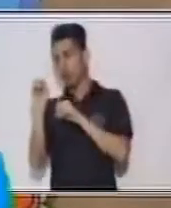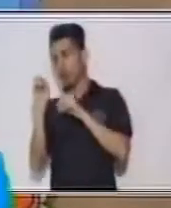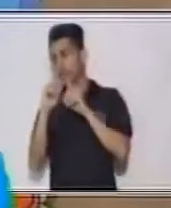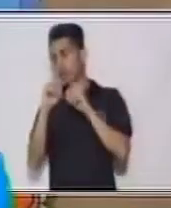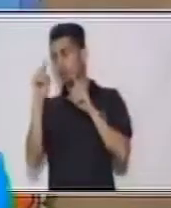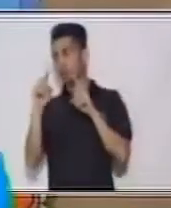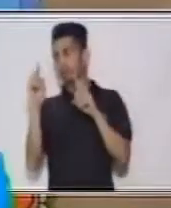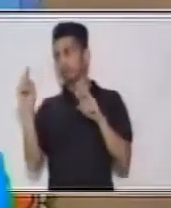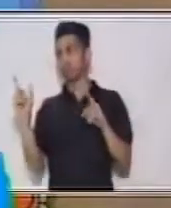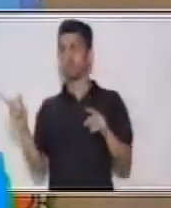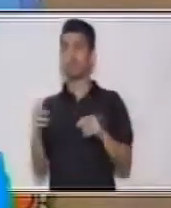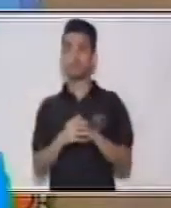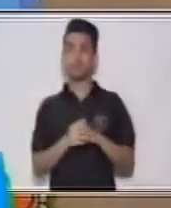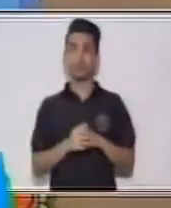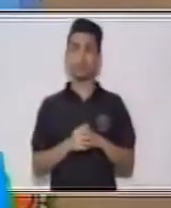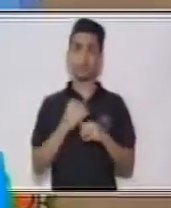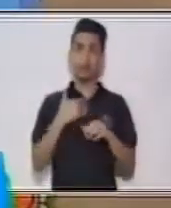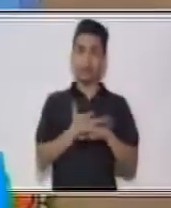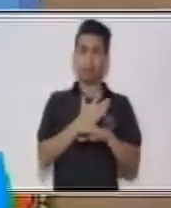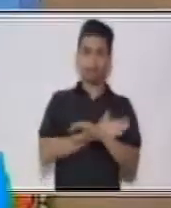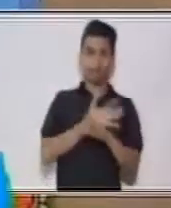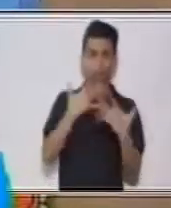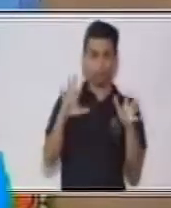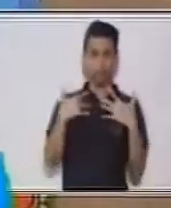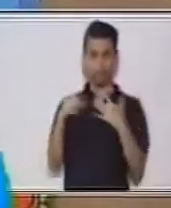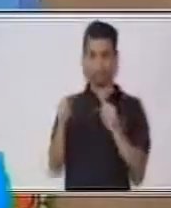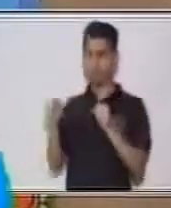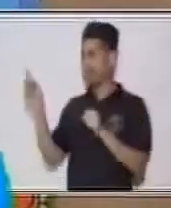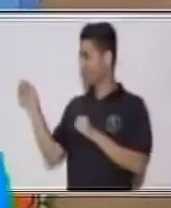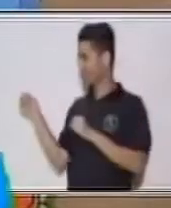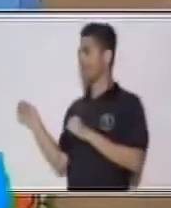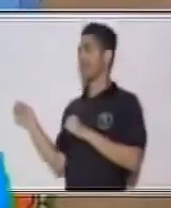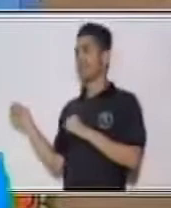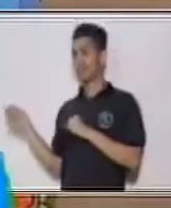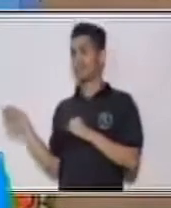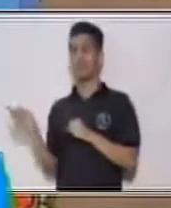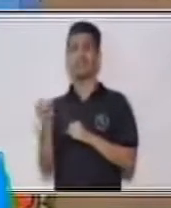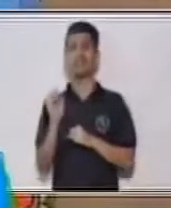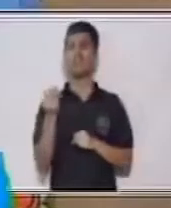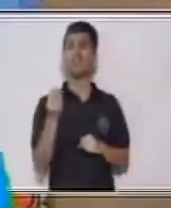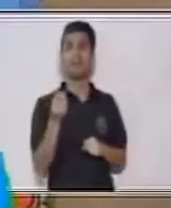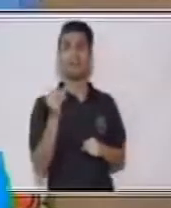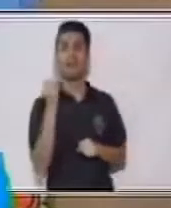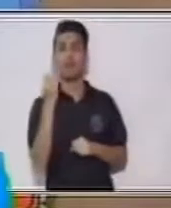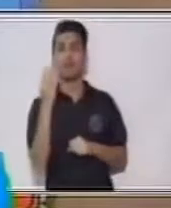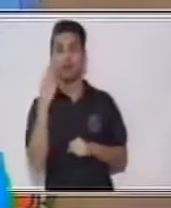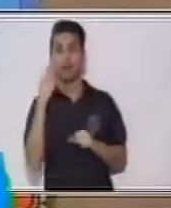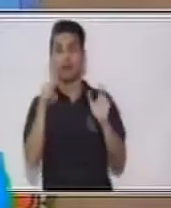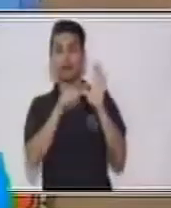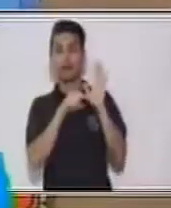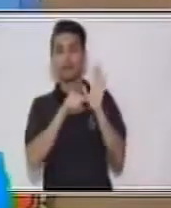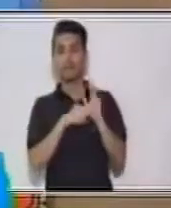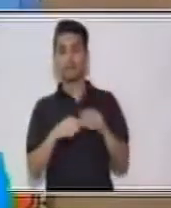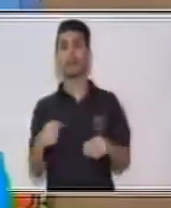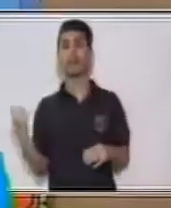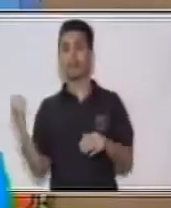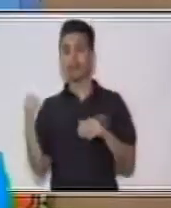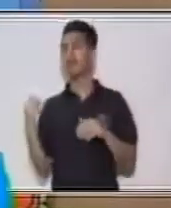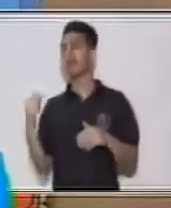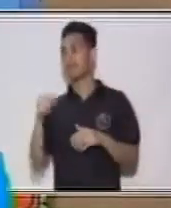este ejercicio parece que ya lo hicimos está acá qué número utilizamos para ayude es tan excelente el